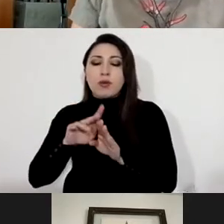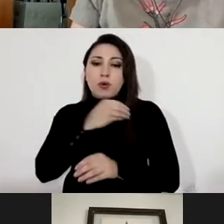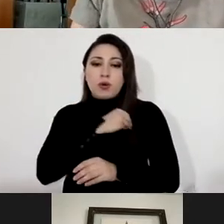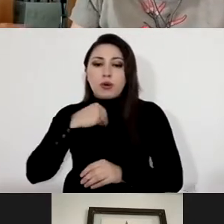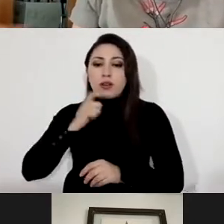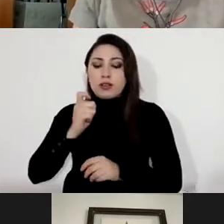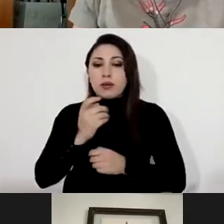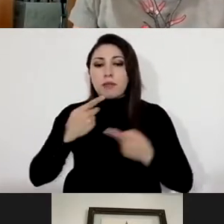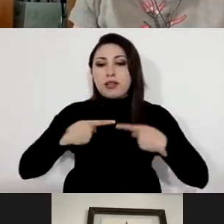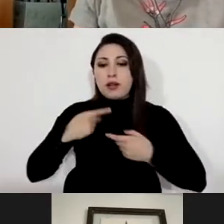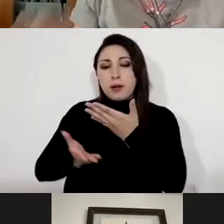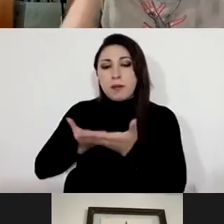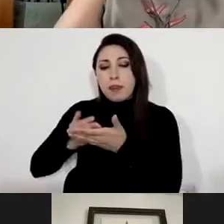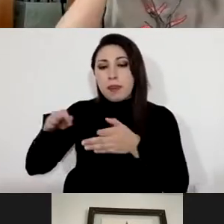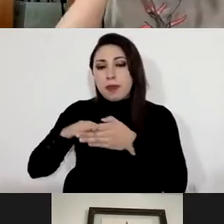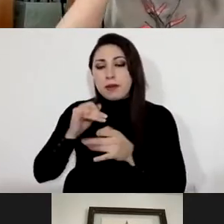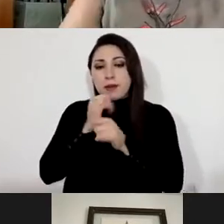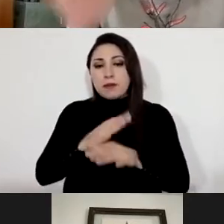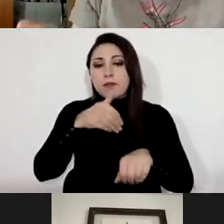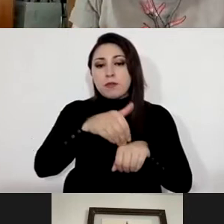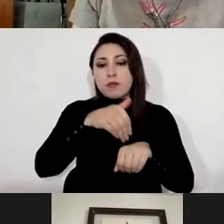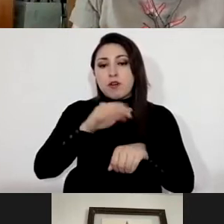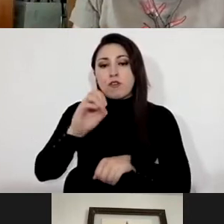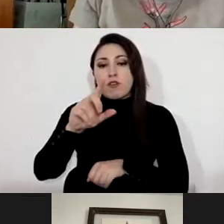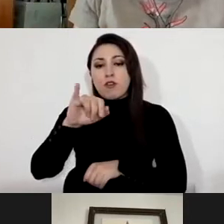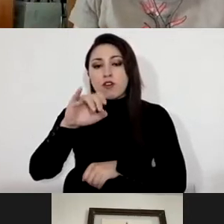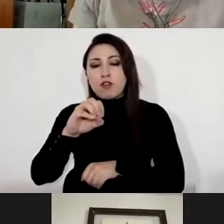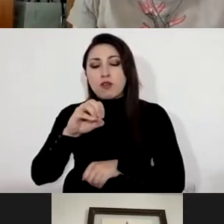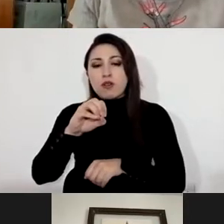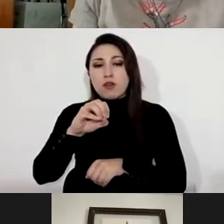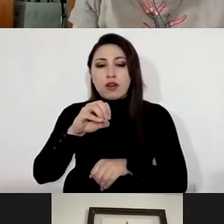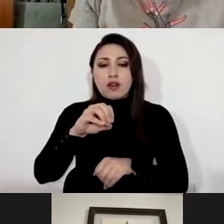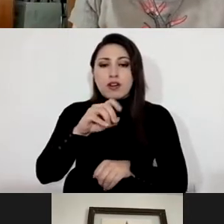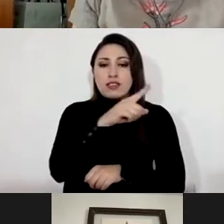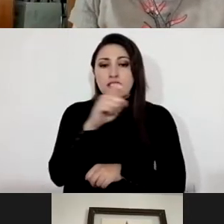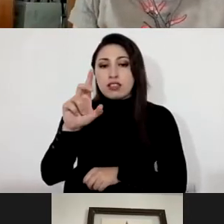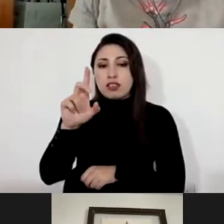información identificadas con los números de folio con terminación